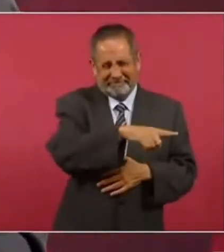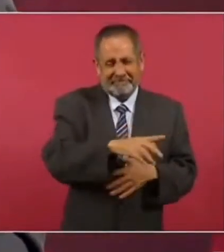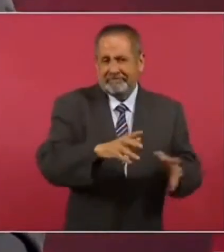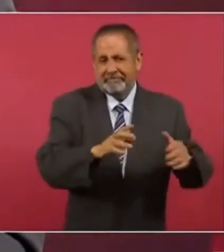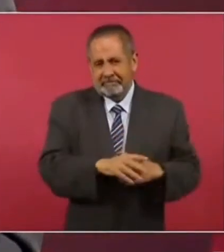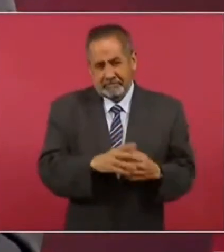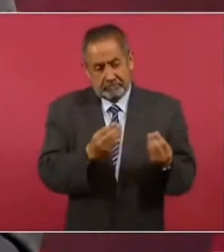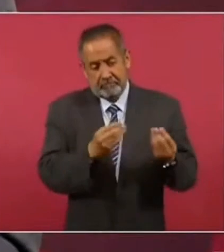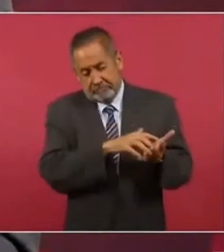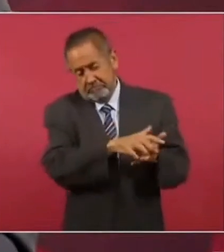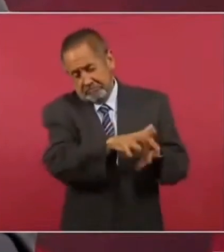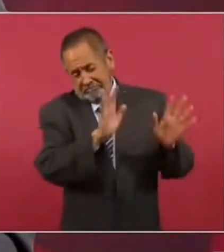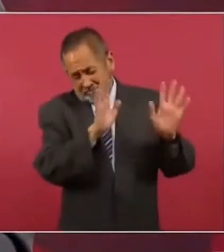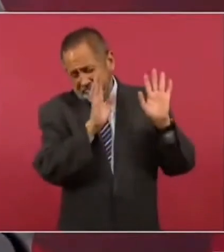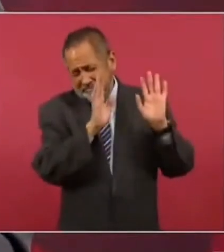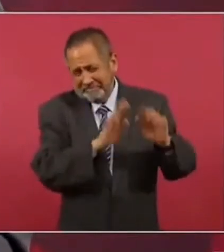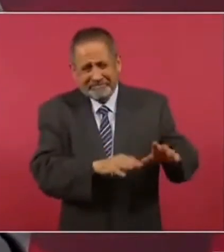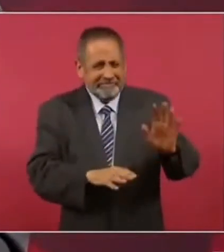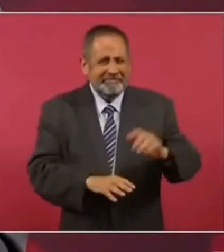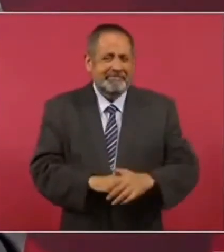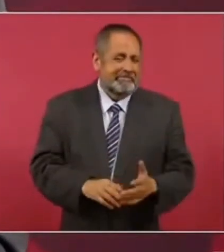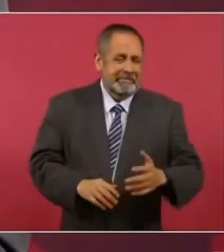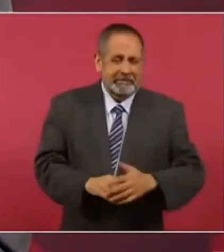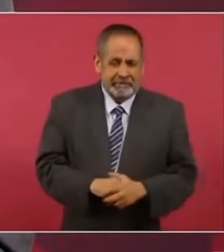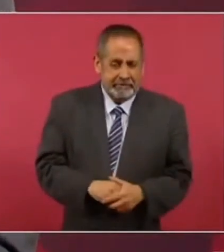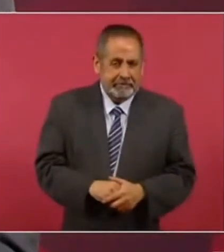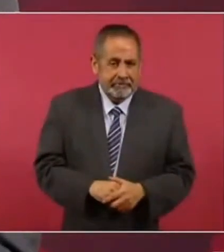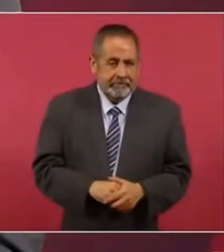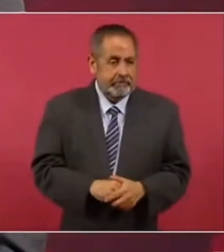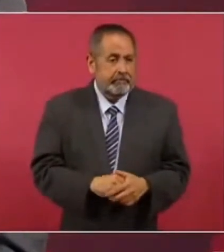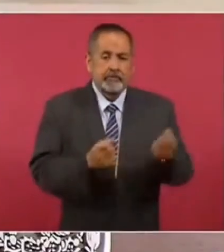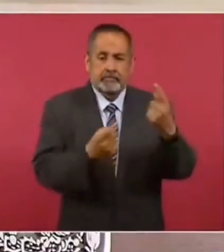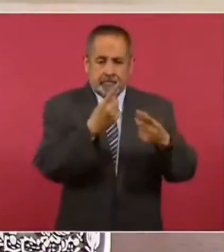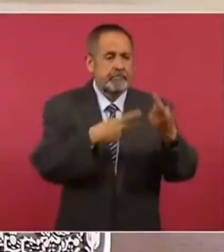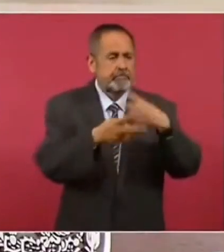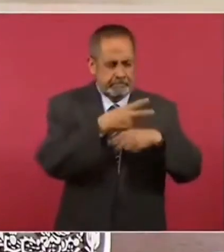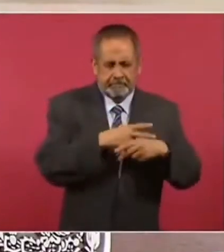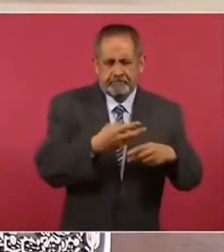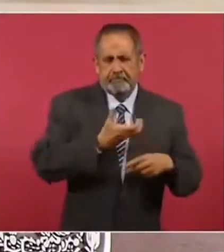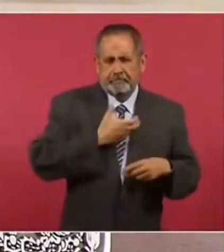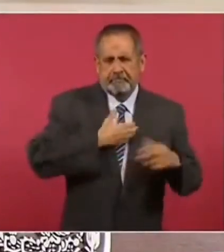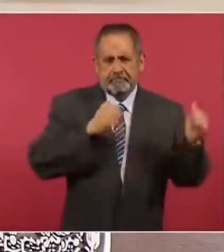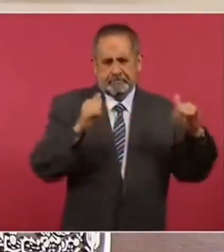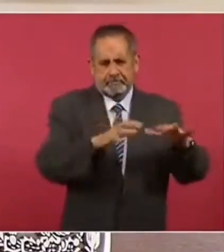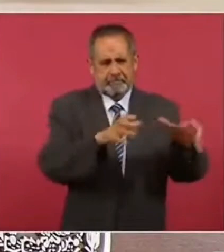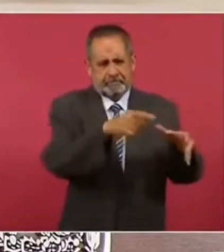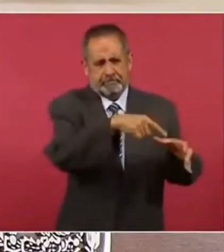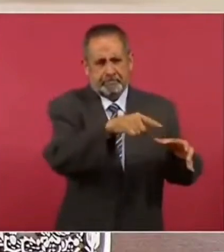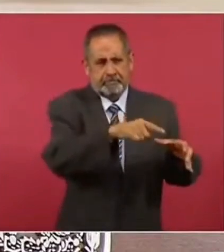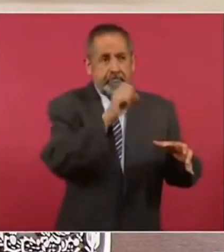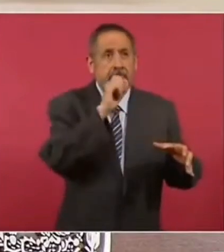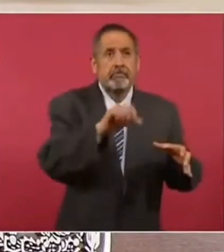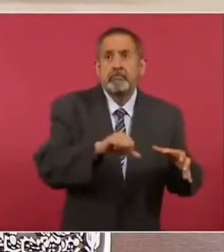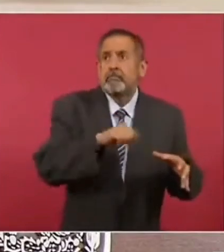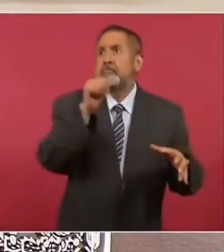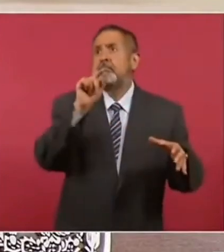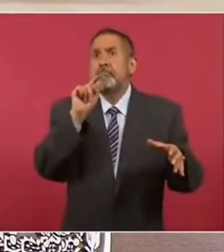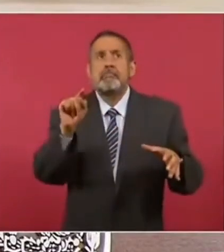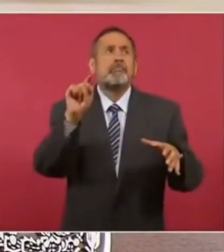que son bastantes, no solo los que vinieron al Zócalo, sino los